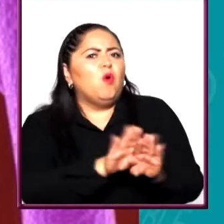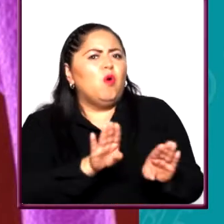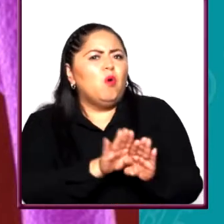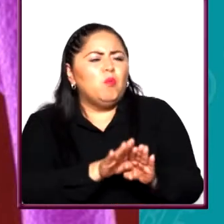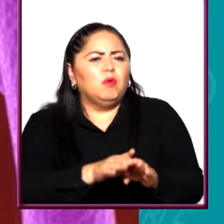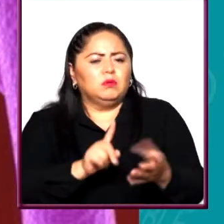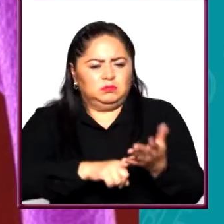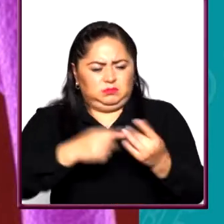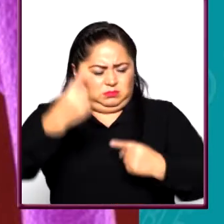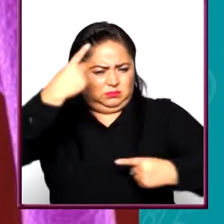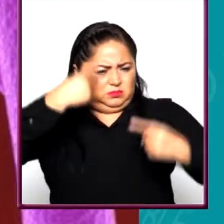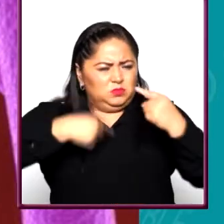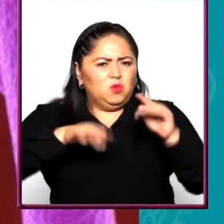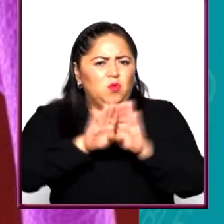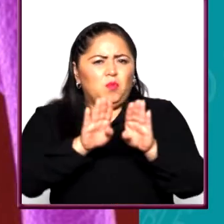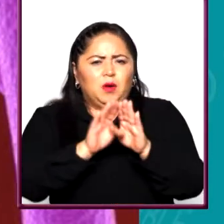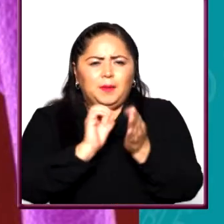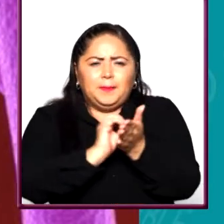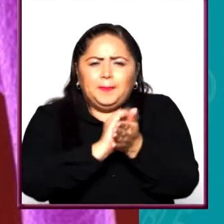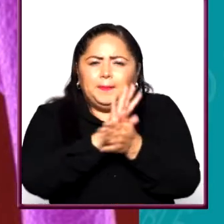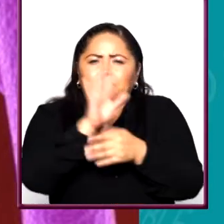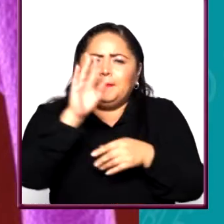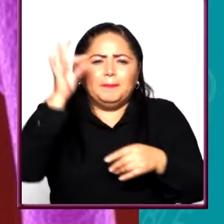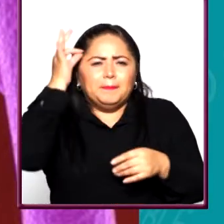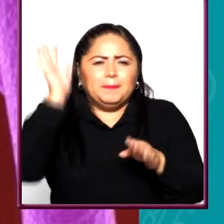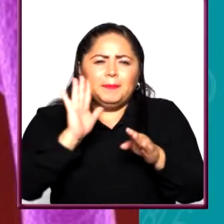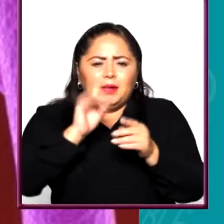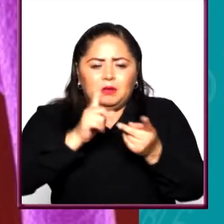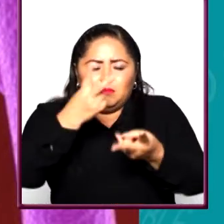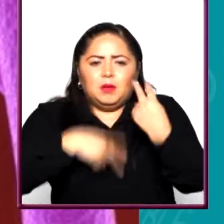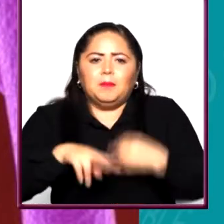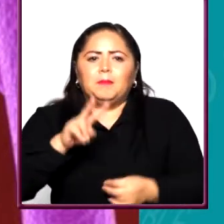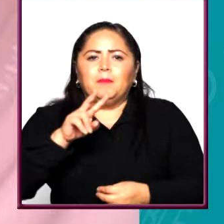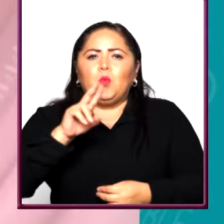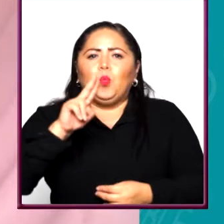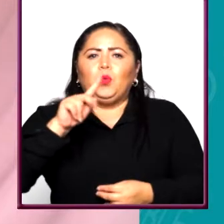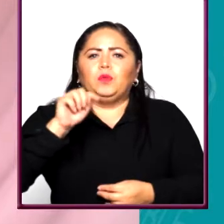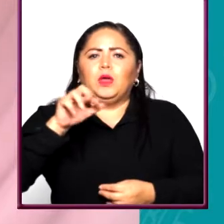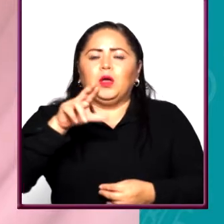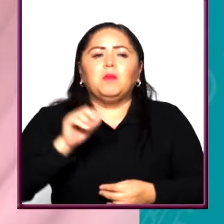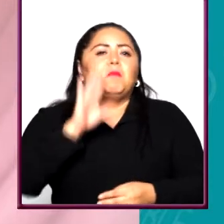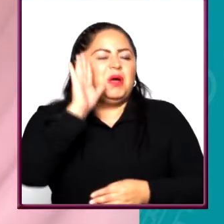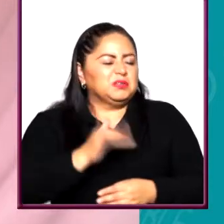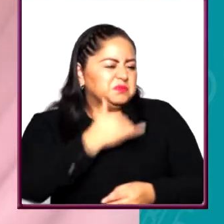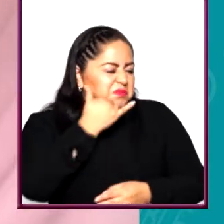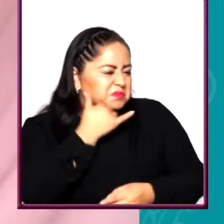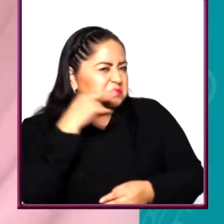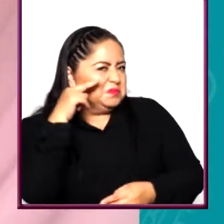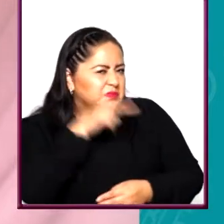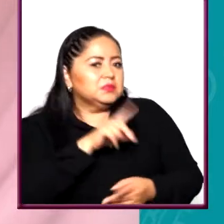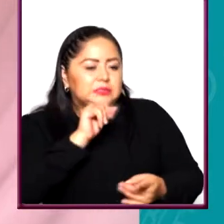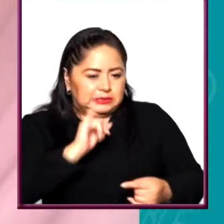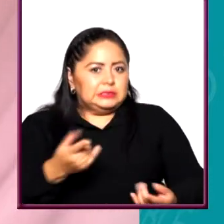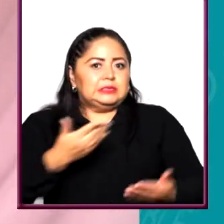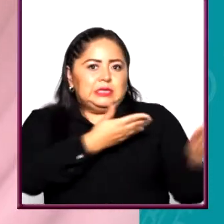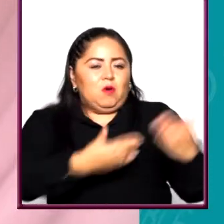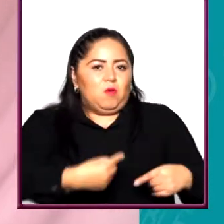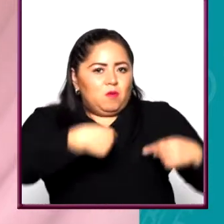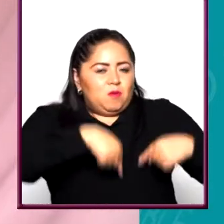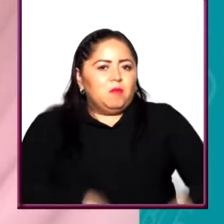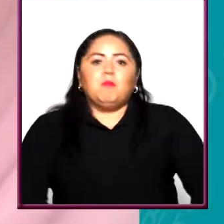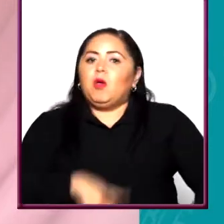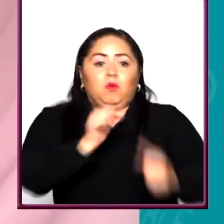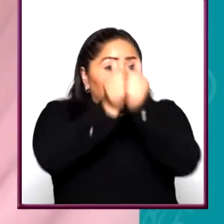cómo los cilios vibrátiles, unos como vellitos, lo impulsaban hacia el útero. Se tiene la sospecha que sí llegó al útero, pero